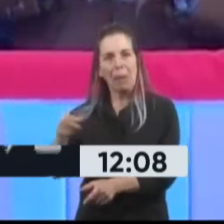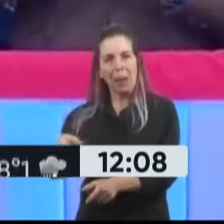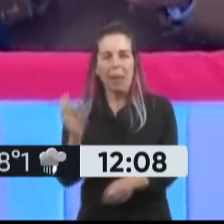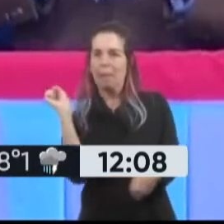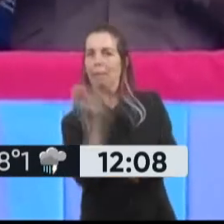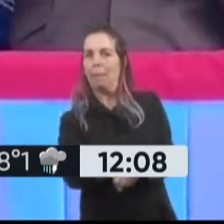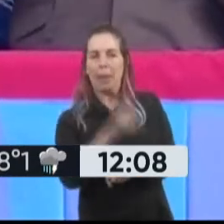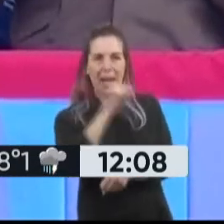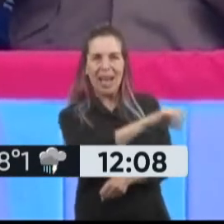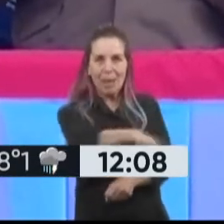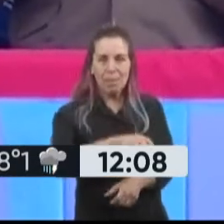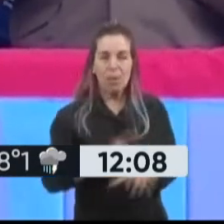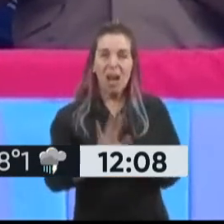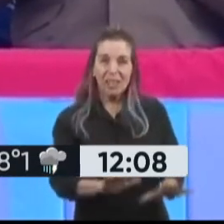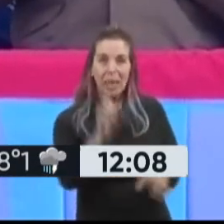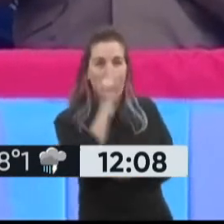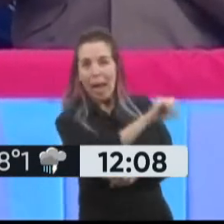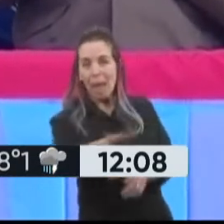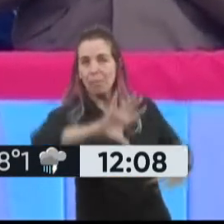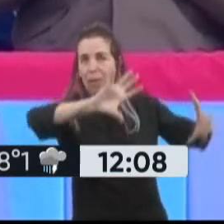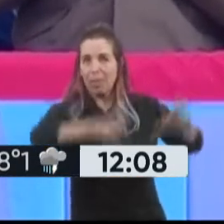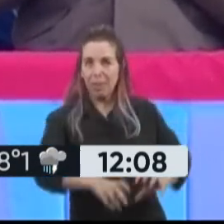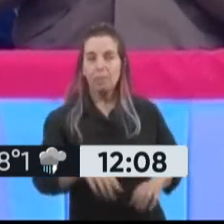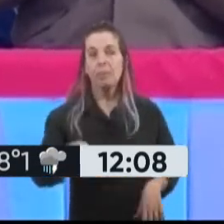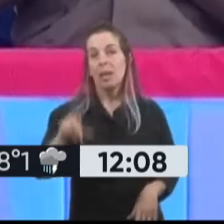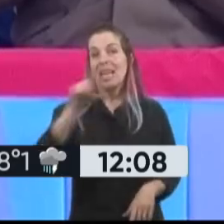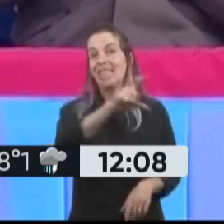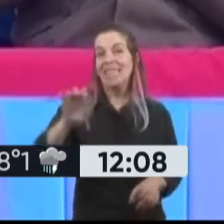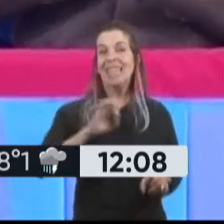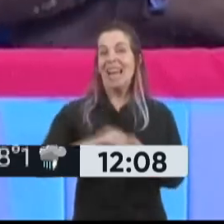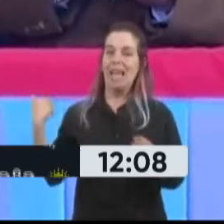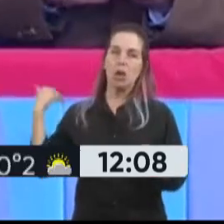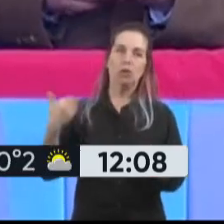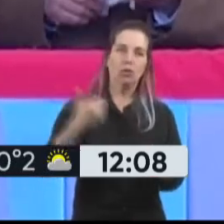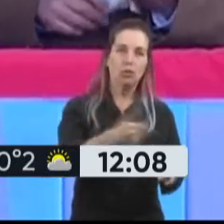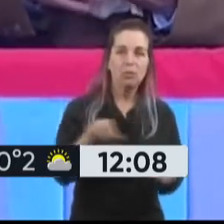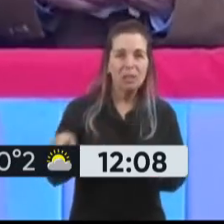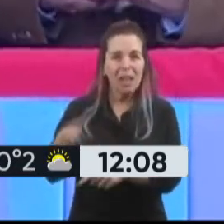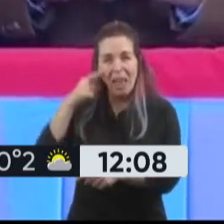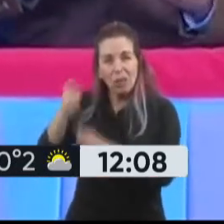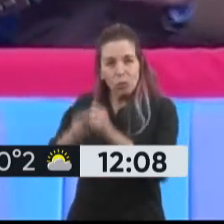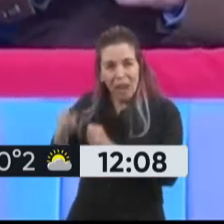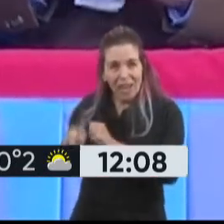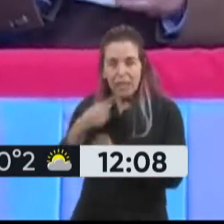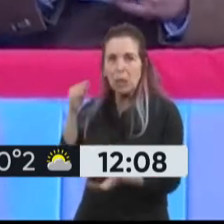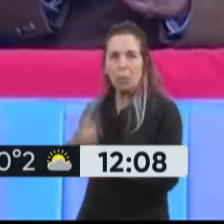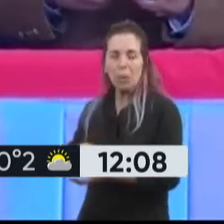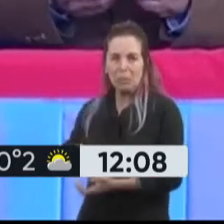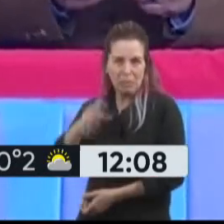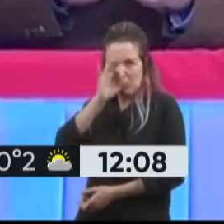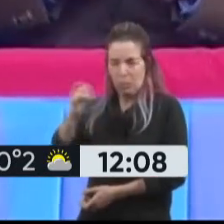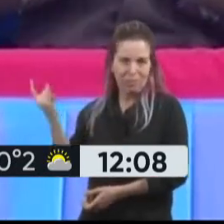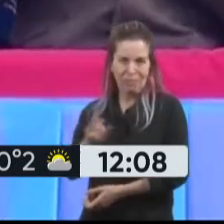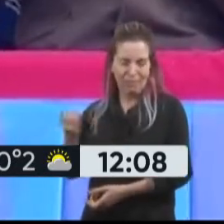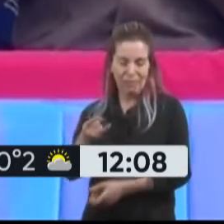oro de nuestra Argentina. Pero después de 100 años, esa industrialización sustentable nunca terminó de ocurrir y se reveló